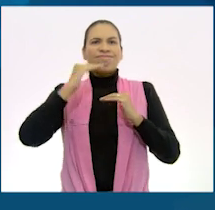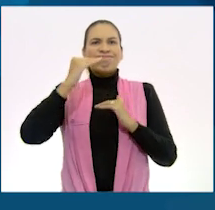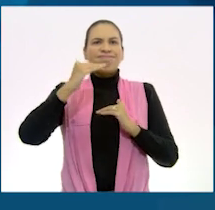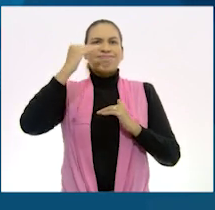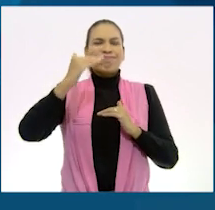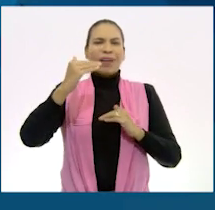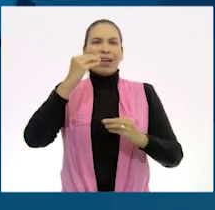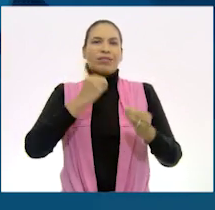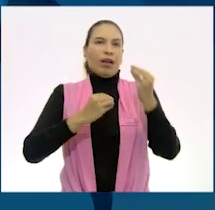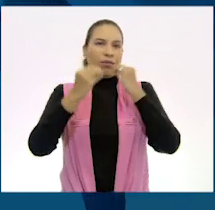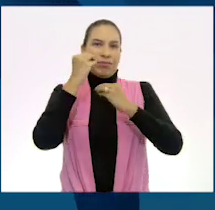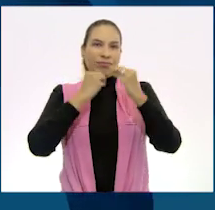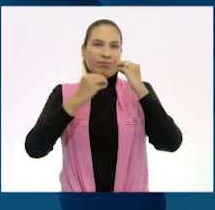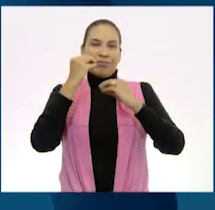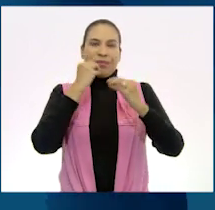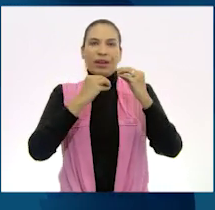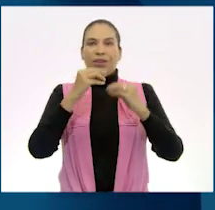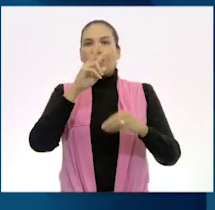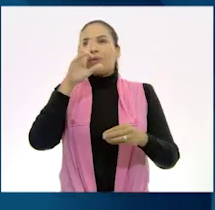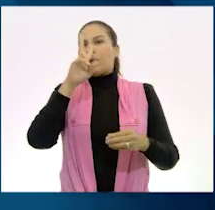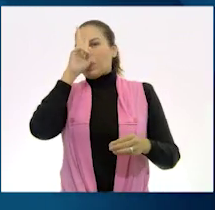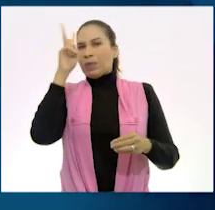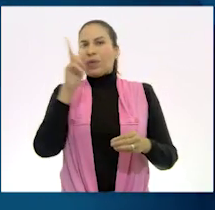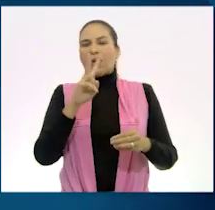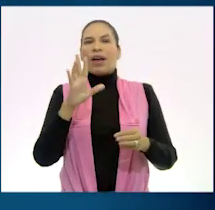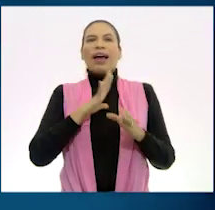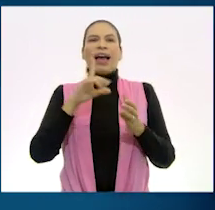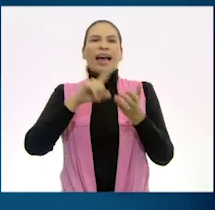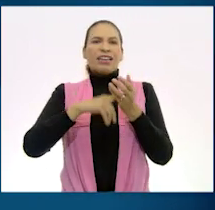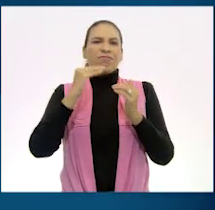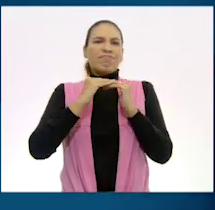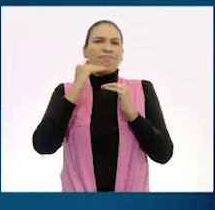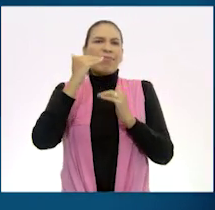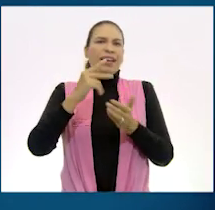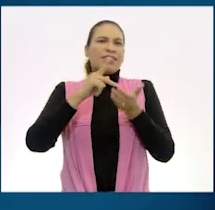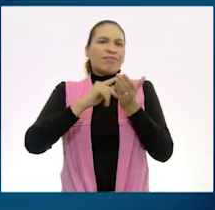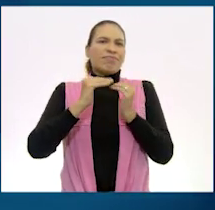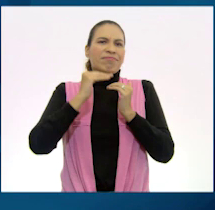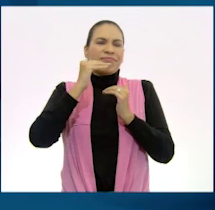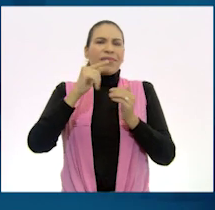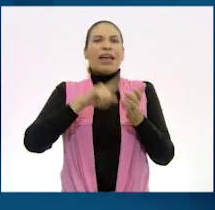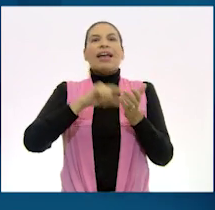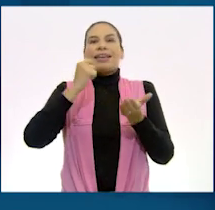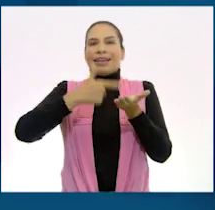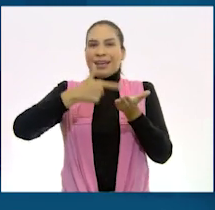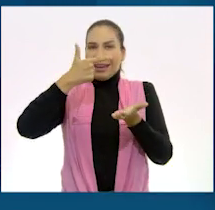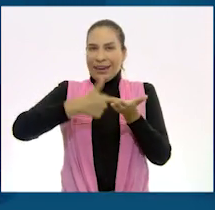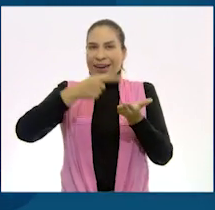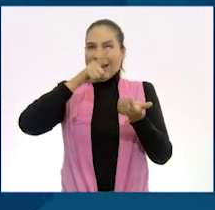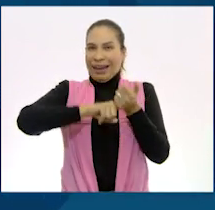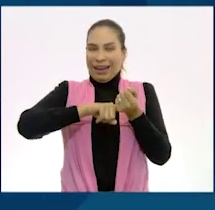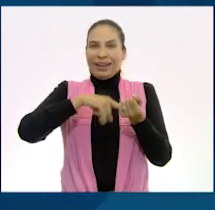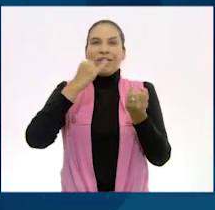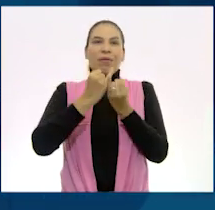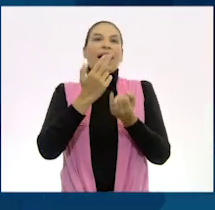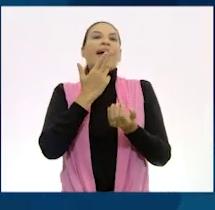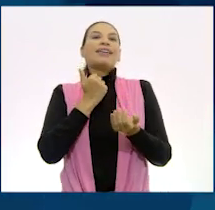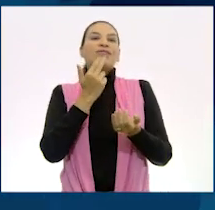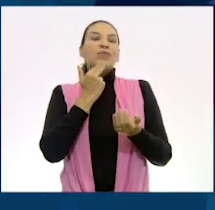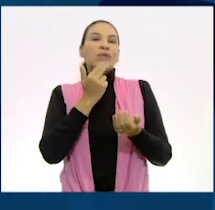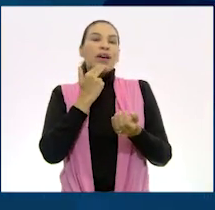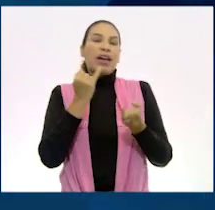la ingesta de alimentos de alto contenido calórico que son ricas en grasa y azúcares.